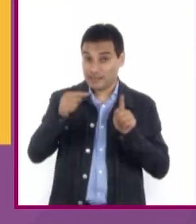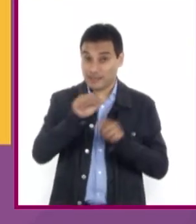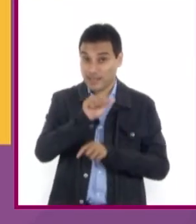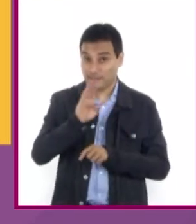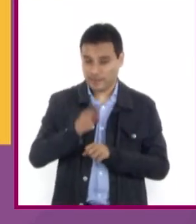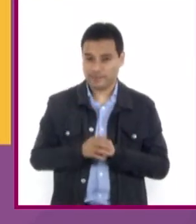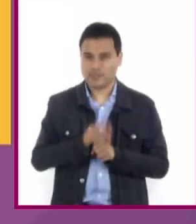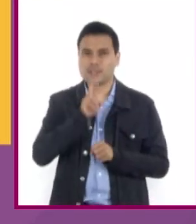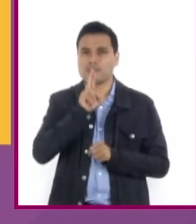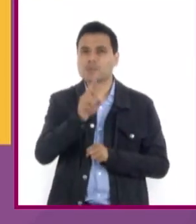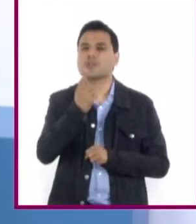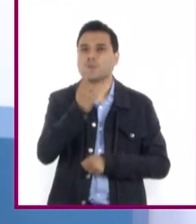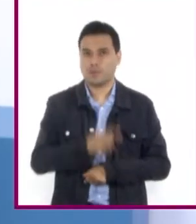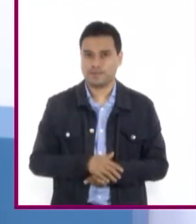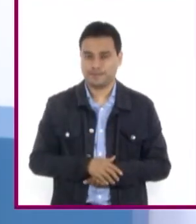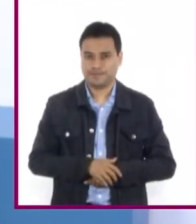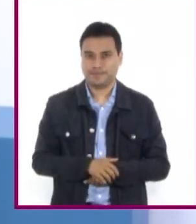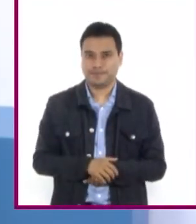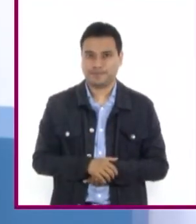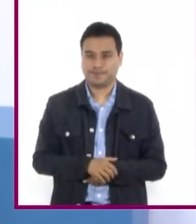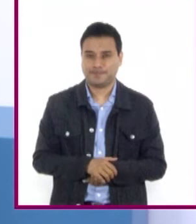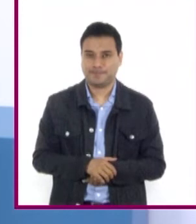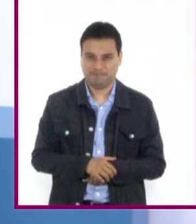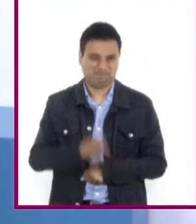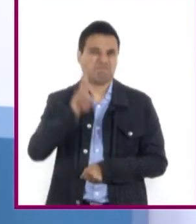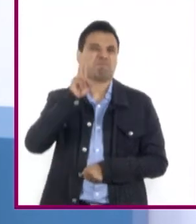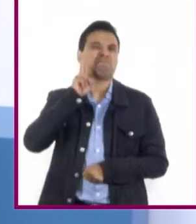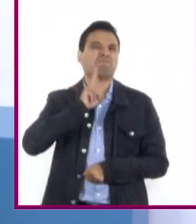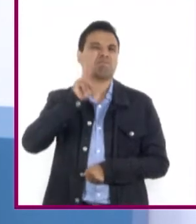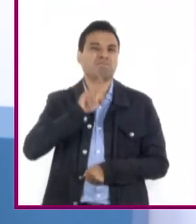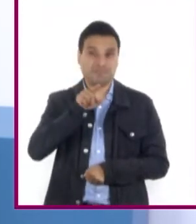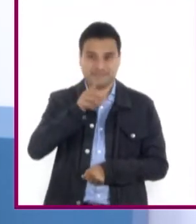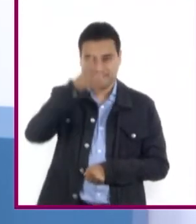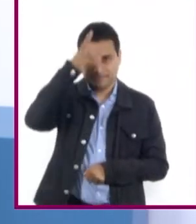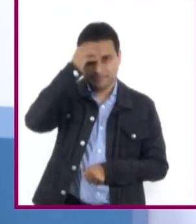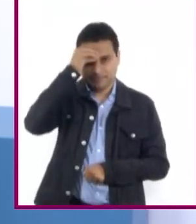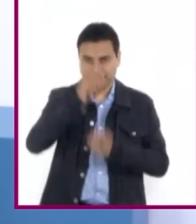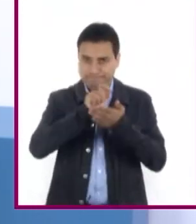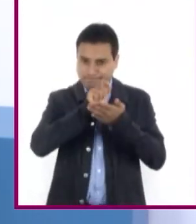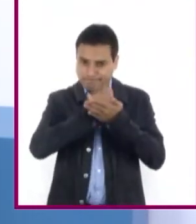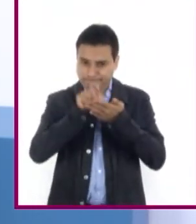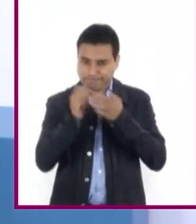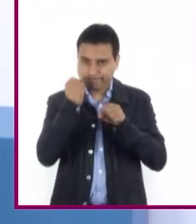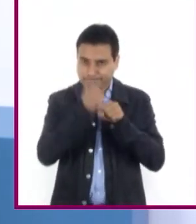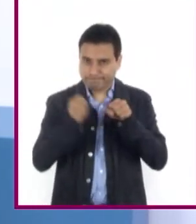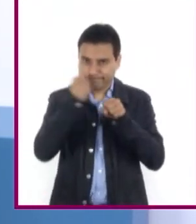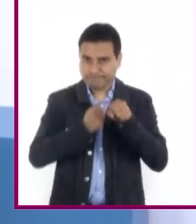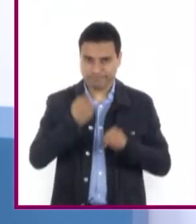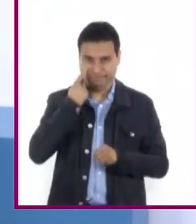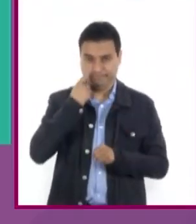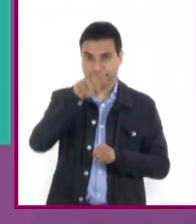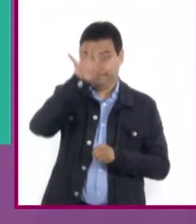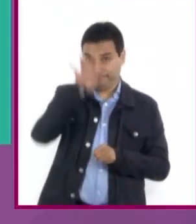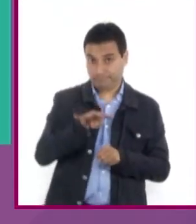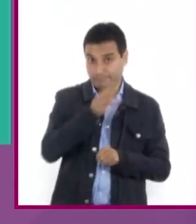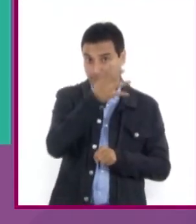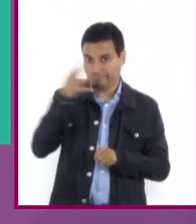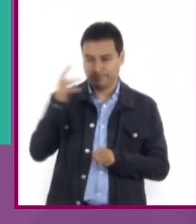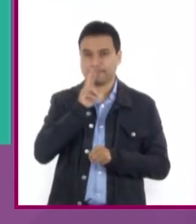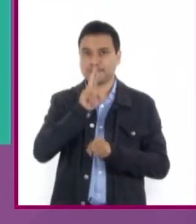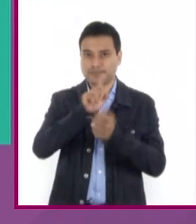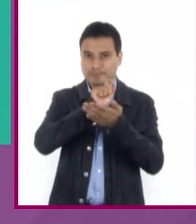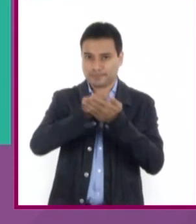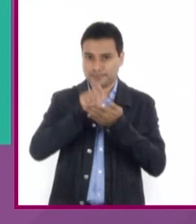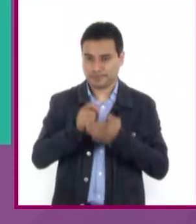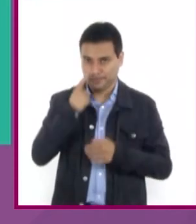resultado 1. Pongan a prueba sus conocimientos, completando la siguiente tabla. Como